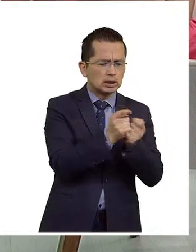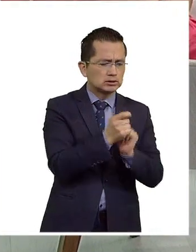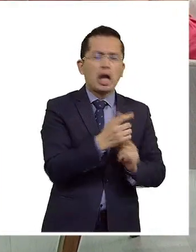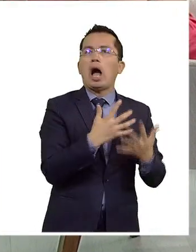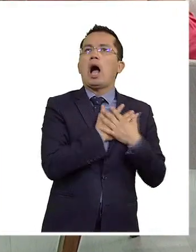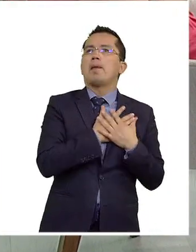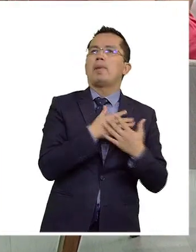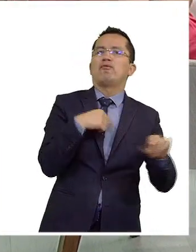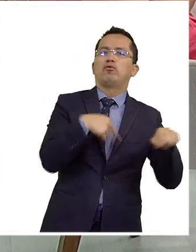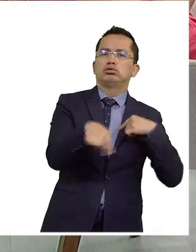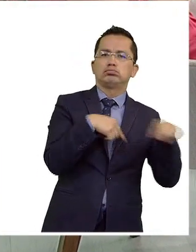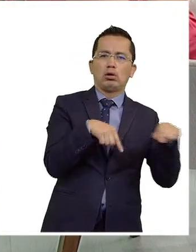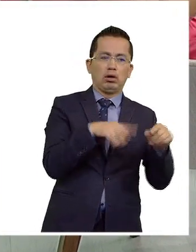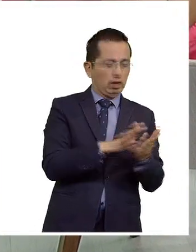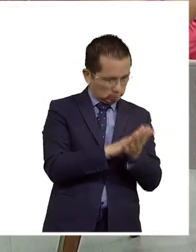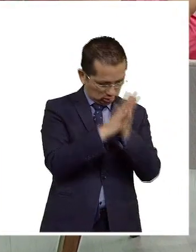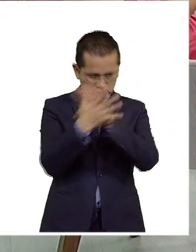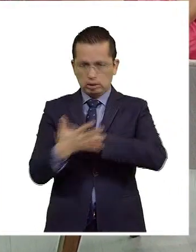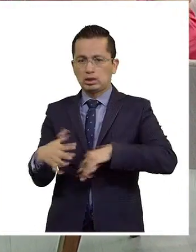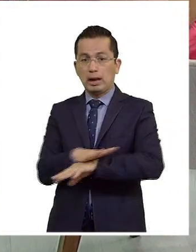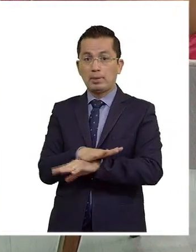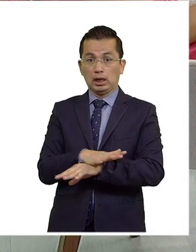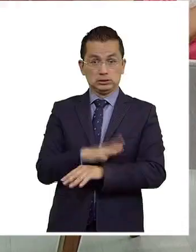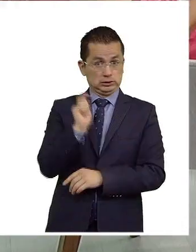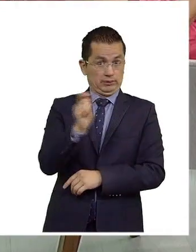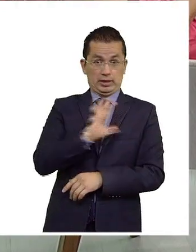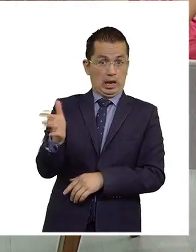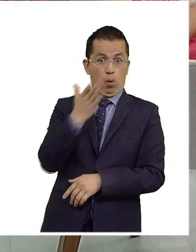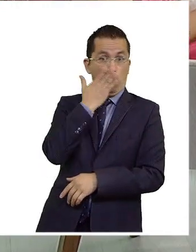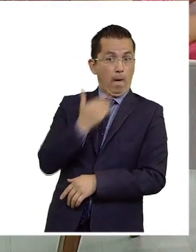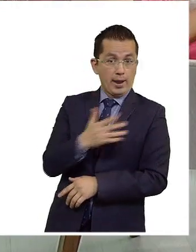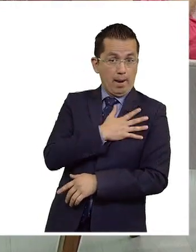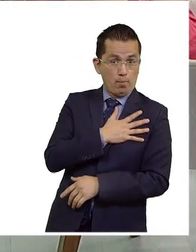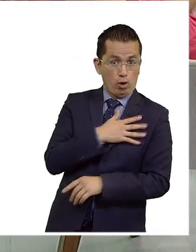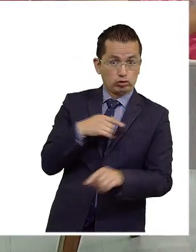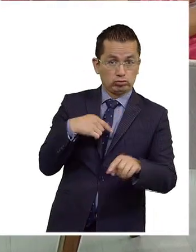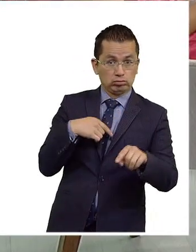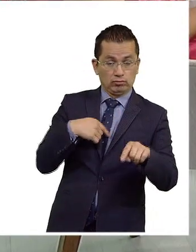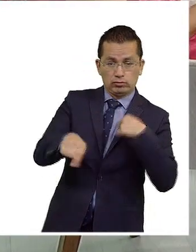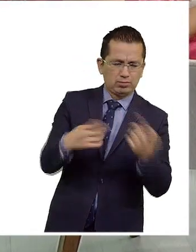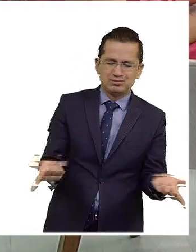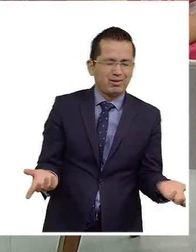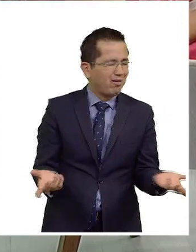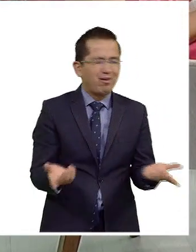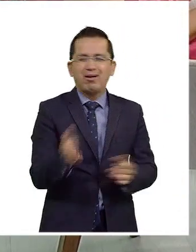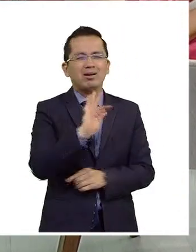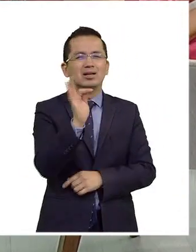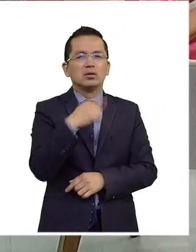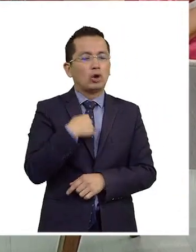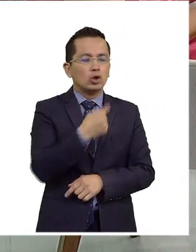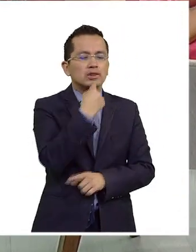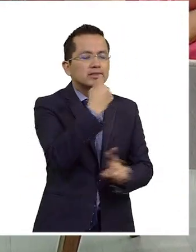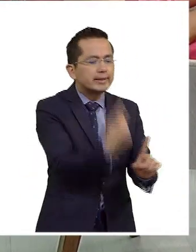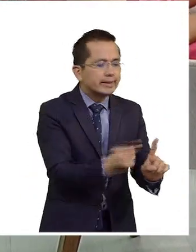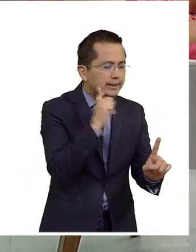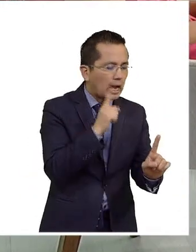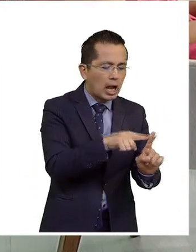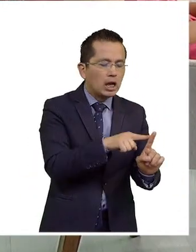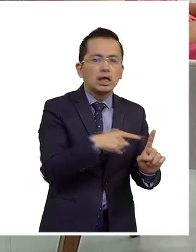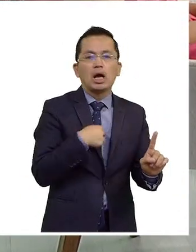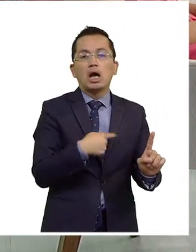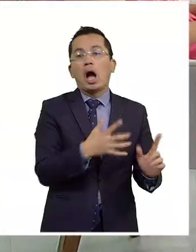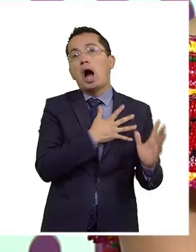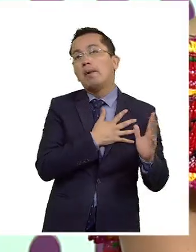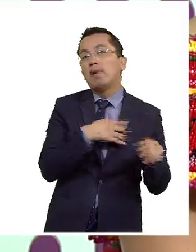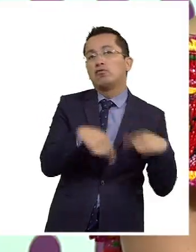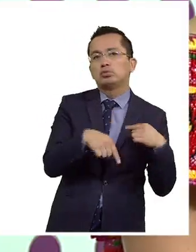mi hija pateó una pelota, entonces la vuelvo chico trans. Pues no, eso es como bastante inconsciente decirlo. Y